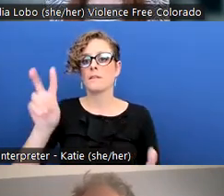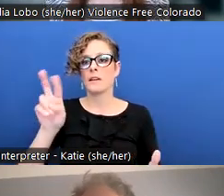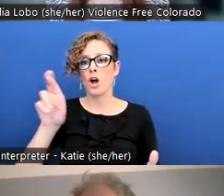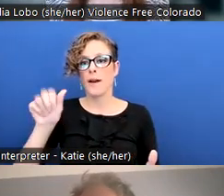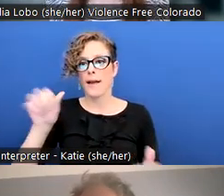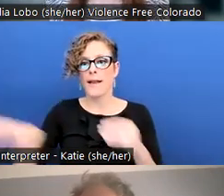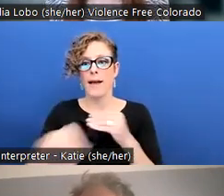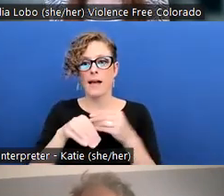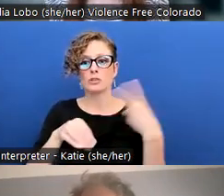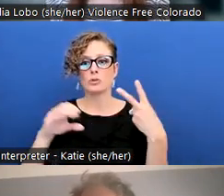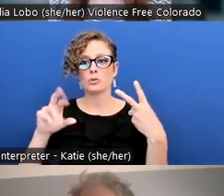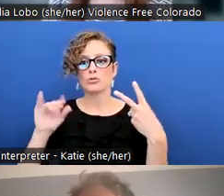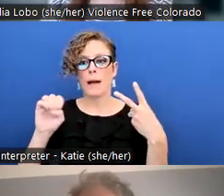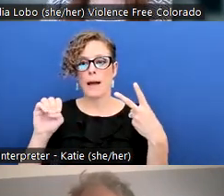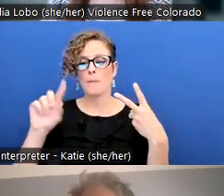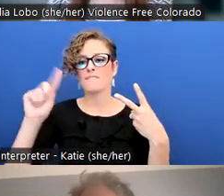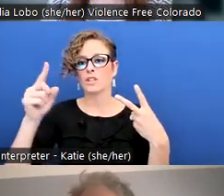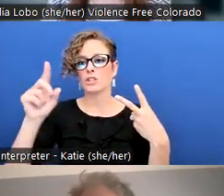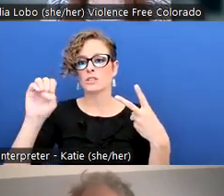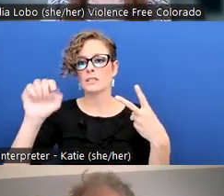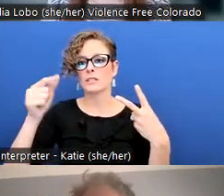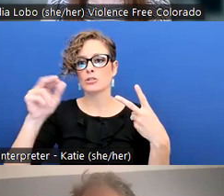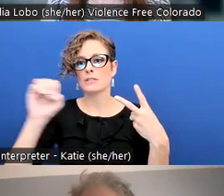Abarca ya más tipos de